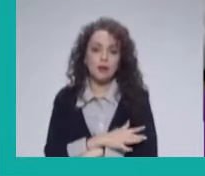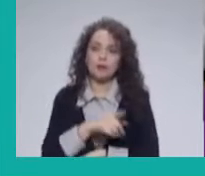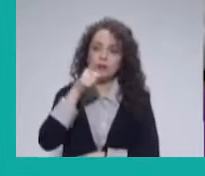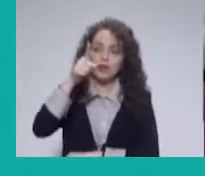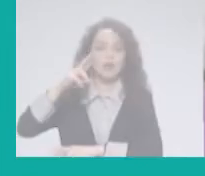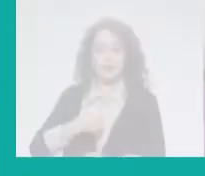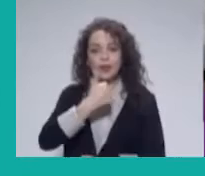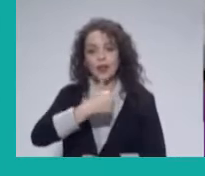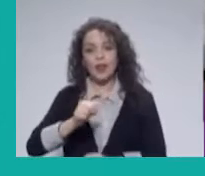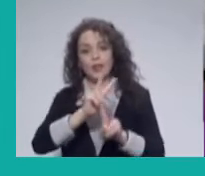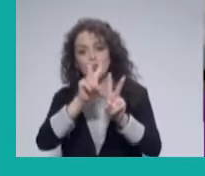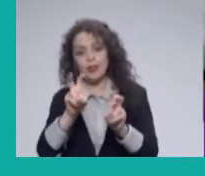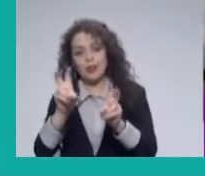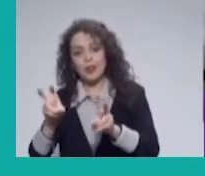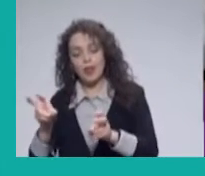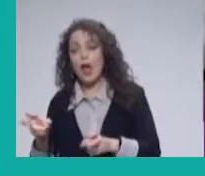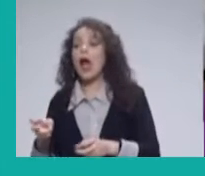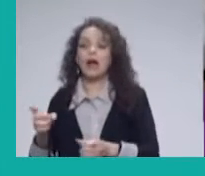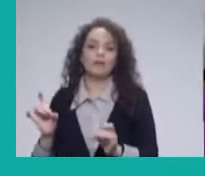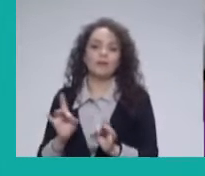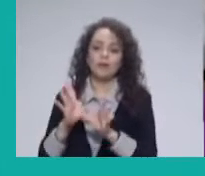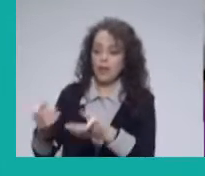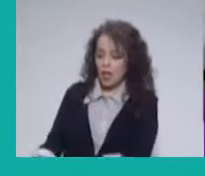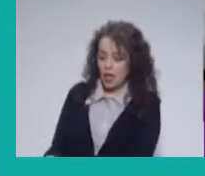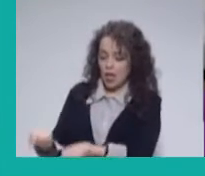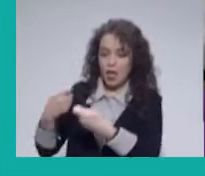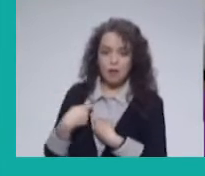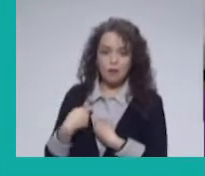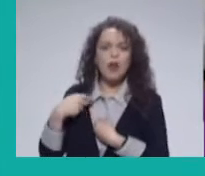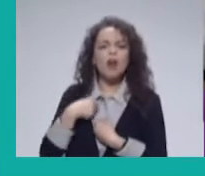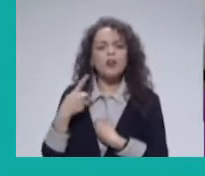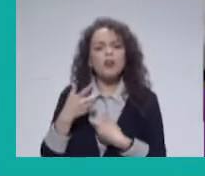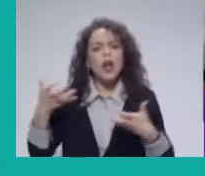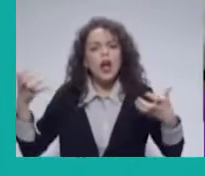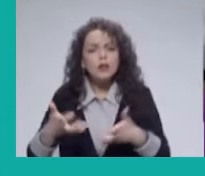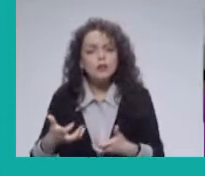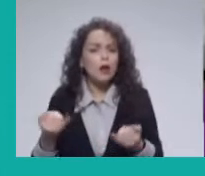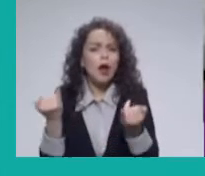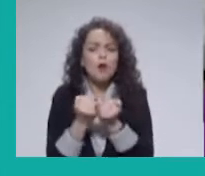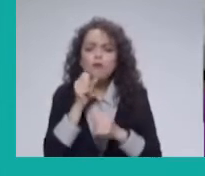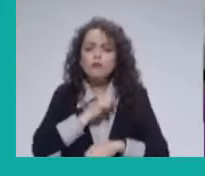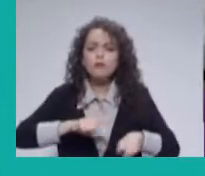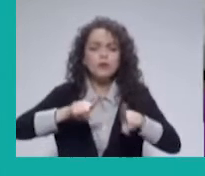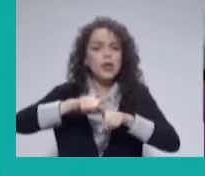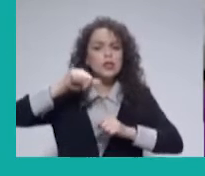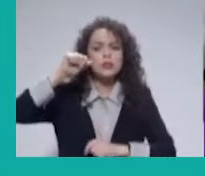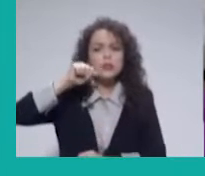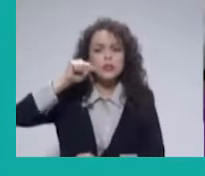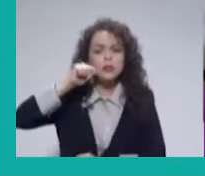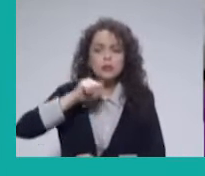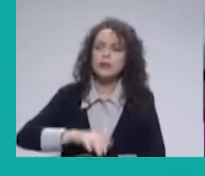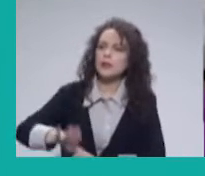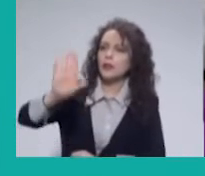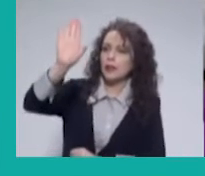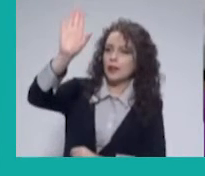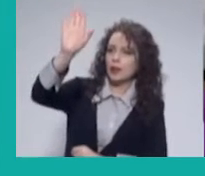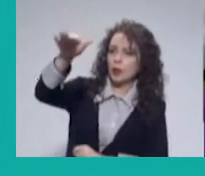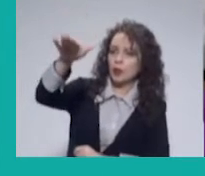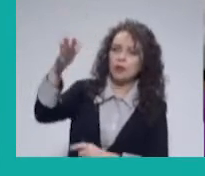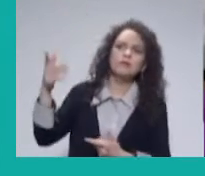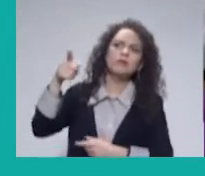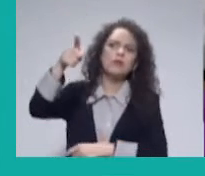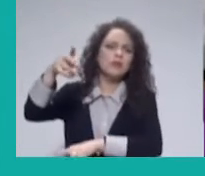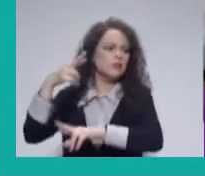expresó de inexistencia. Y en este caso lo que hicimos es lo que hacemos siempre. Oye, secretaría, ¿por qué